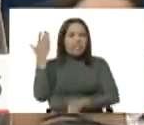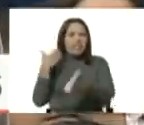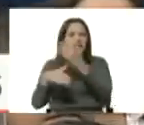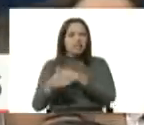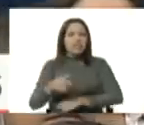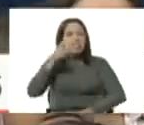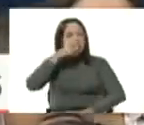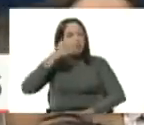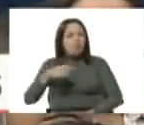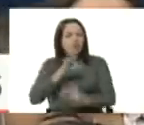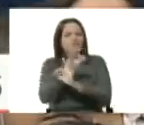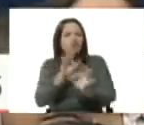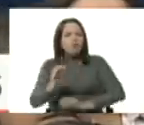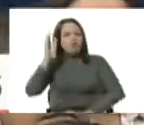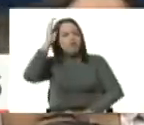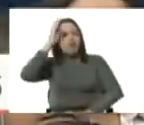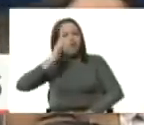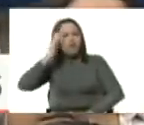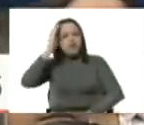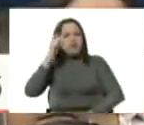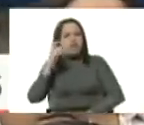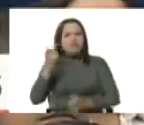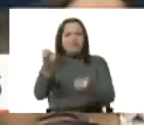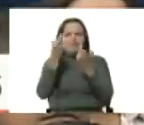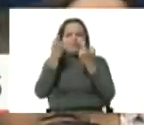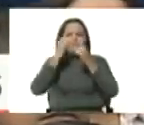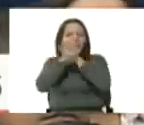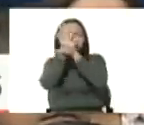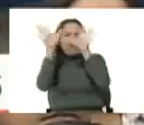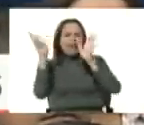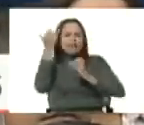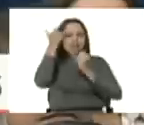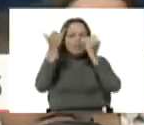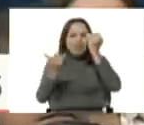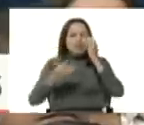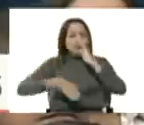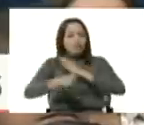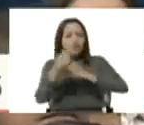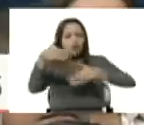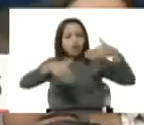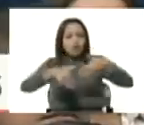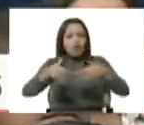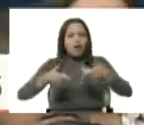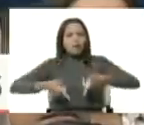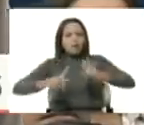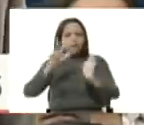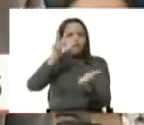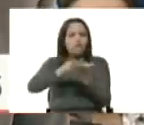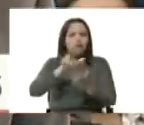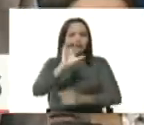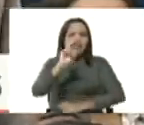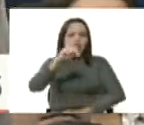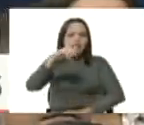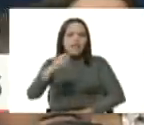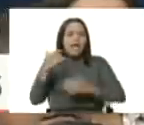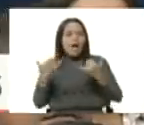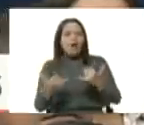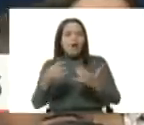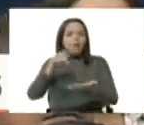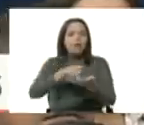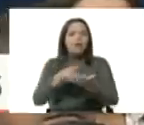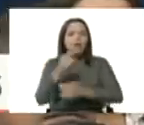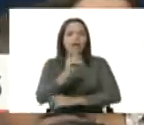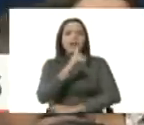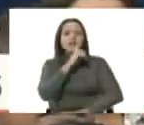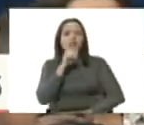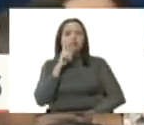manera consciente y con una formación y una claridad ideológica salió a votar, avalado por el CNE, y ahora esa parroquia lleva el nombre de la guerrera